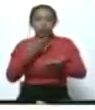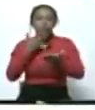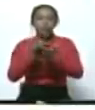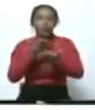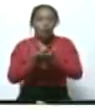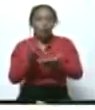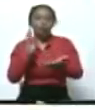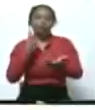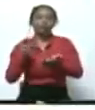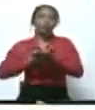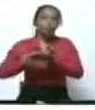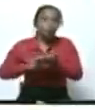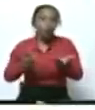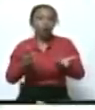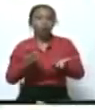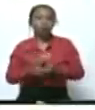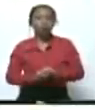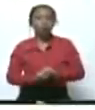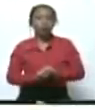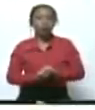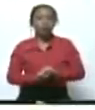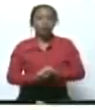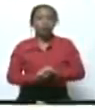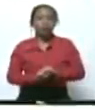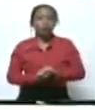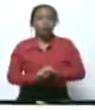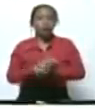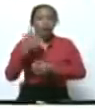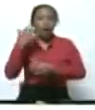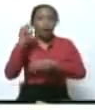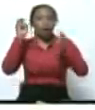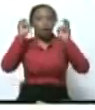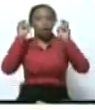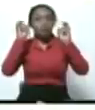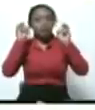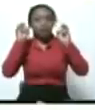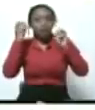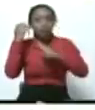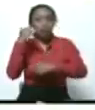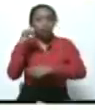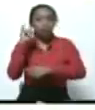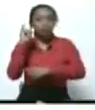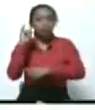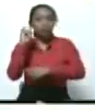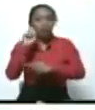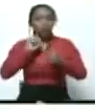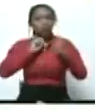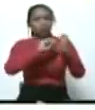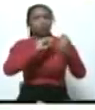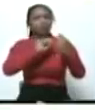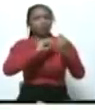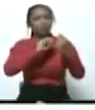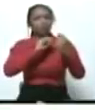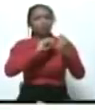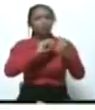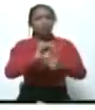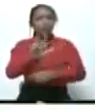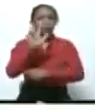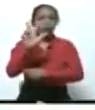proponer soluciones. Recuerden que entre los temas está la discusión y el debate de las